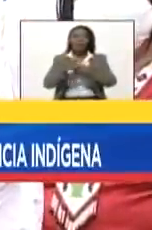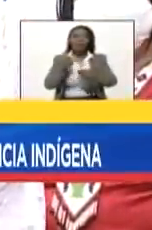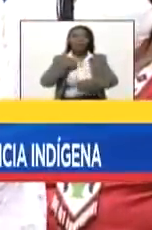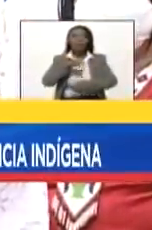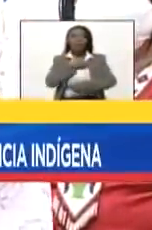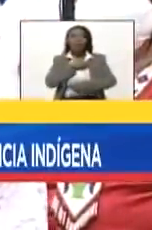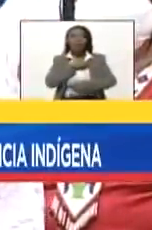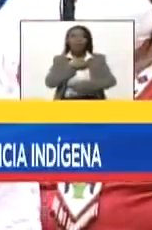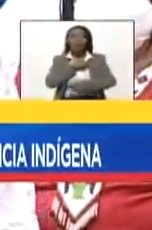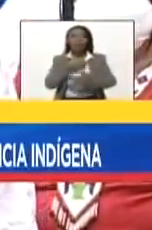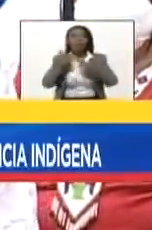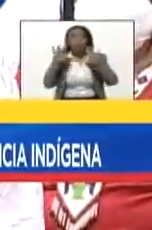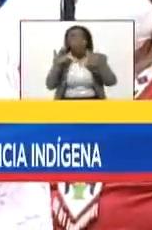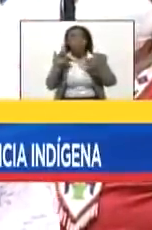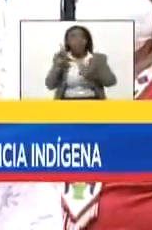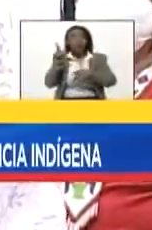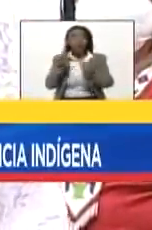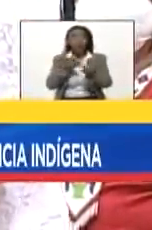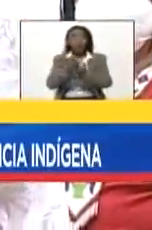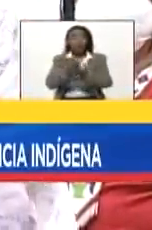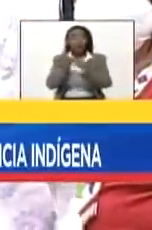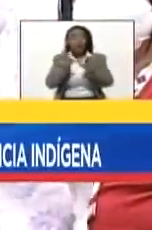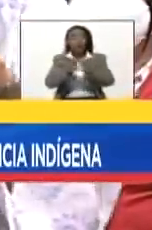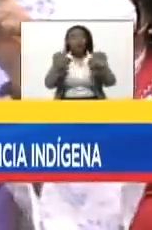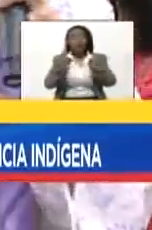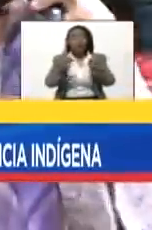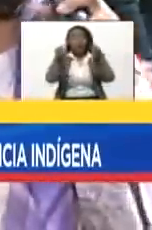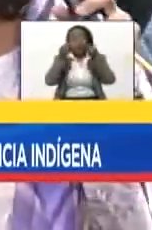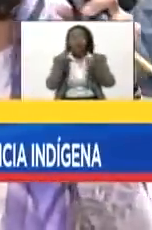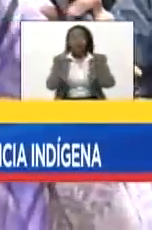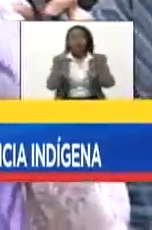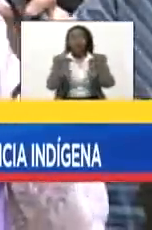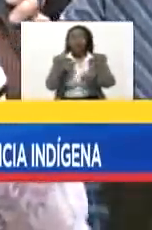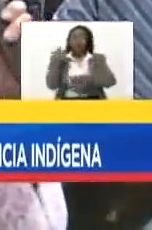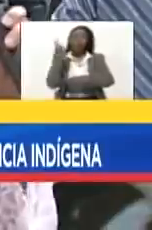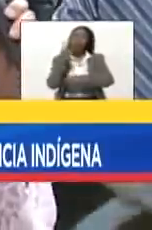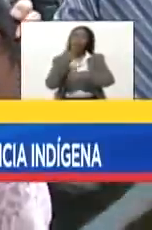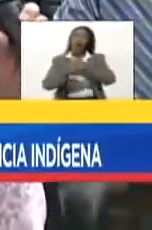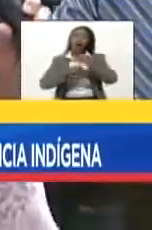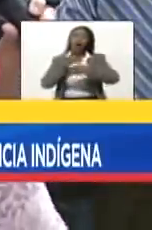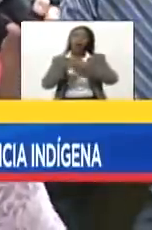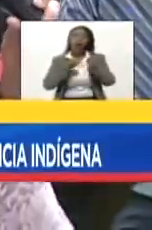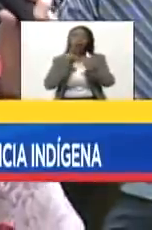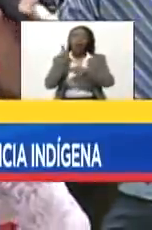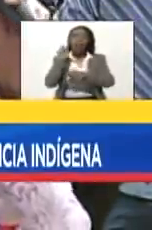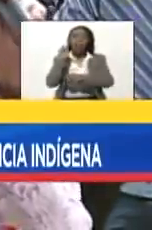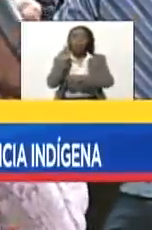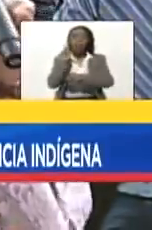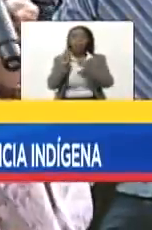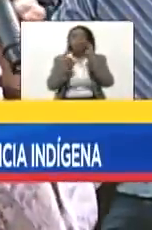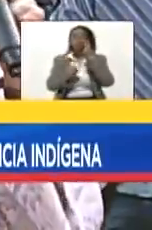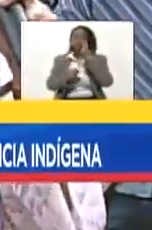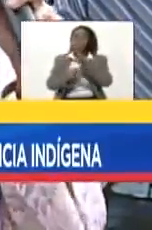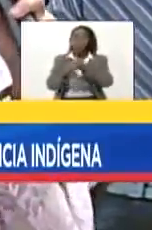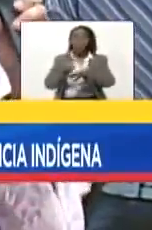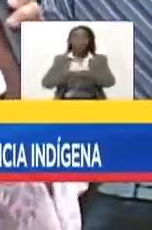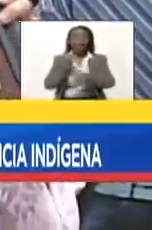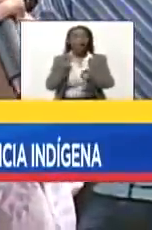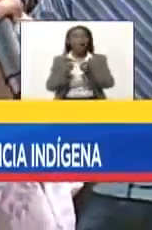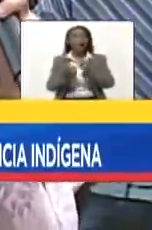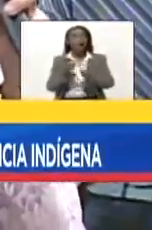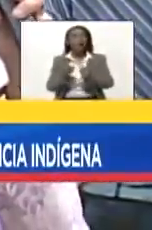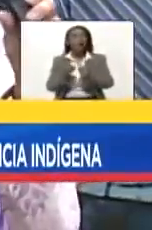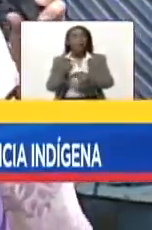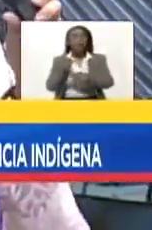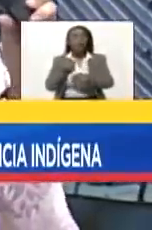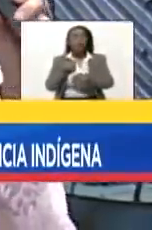nosotros, inclusive a través de la educación formal. Solo lo hago desde ese punto de vista porque a veces